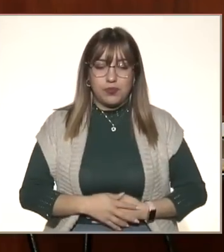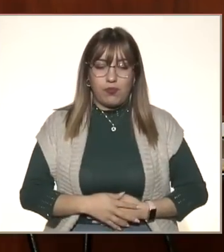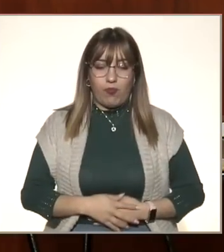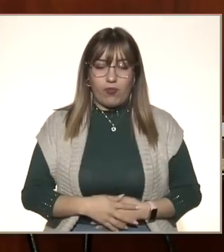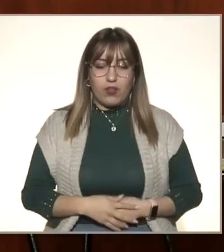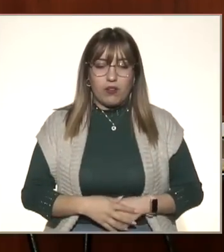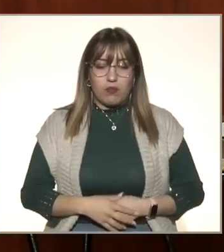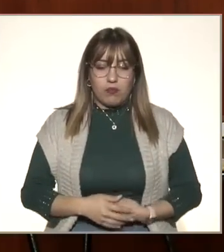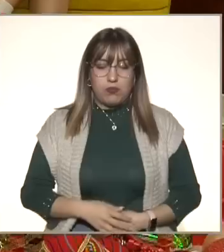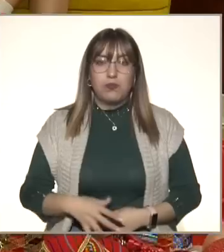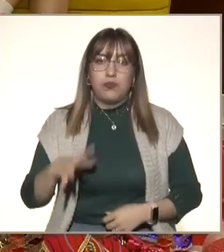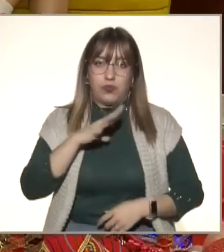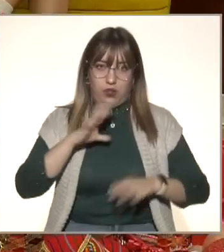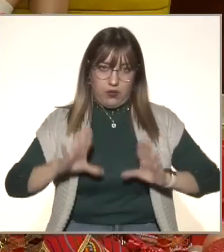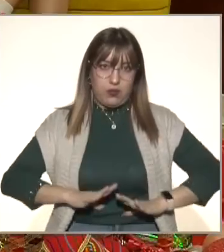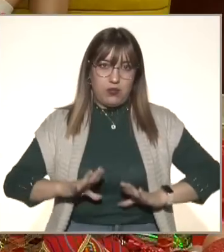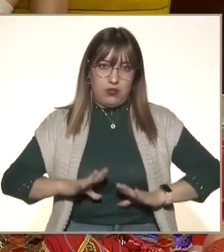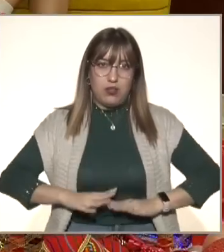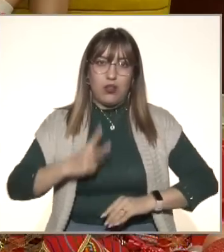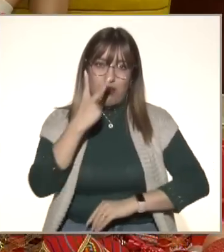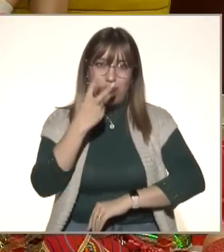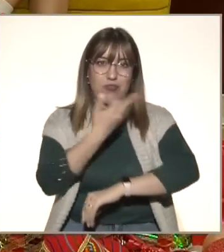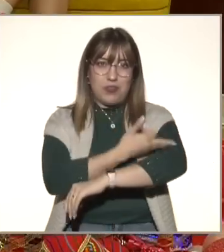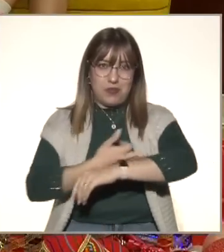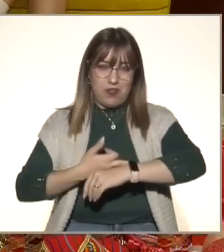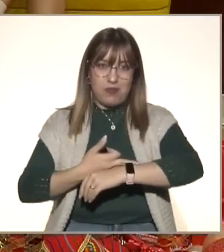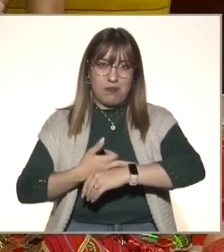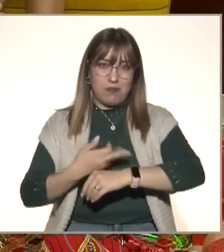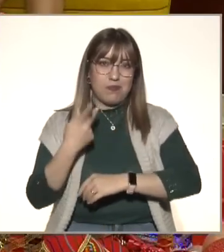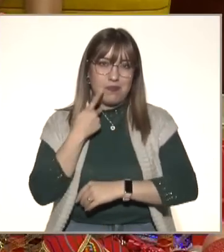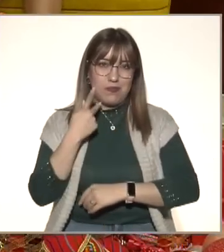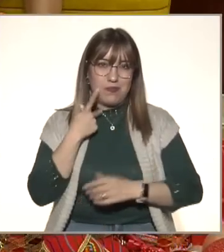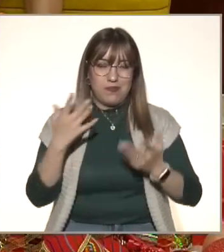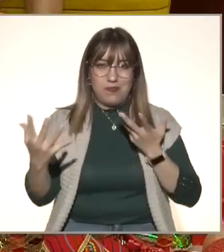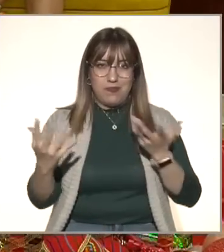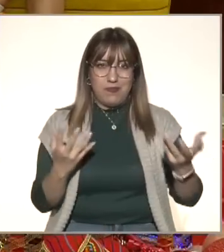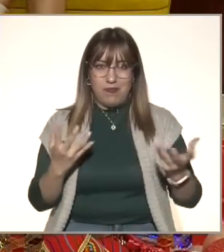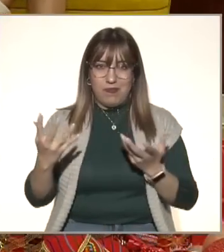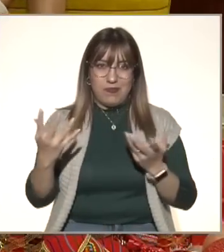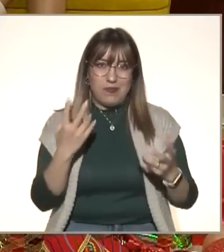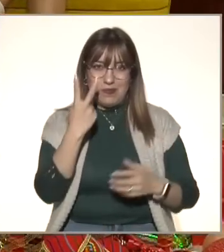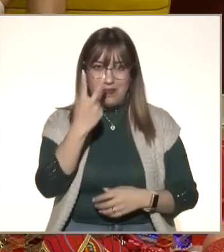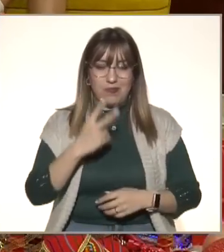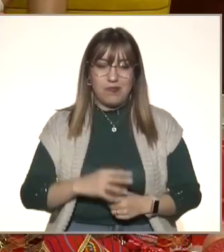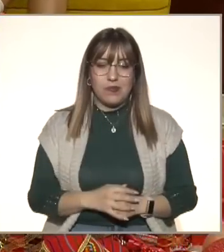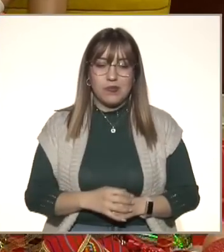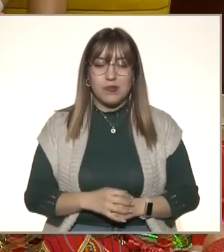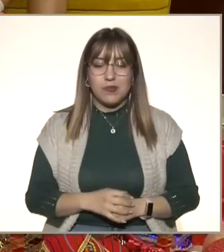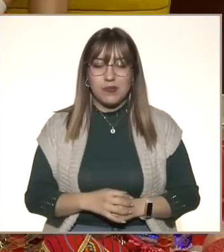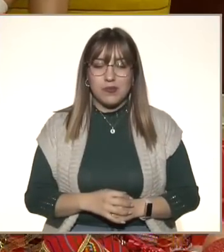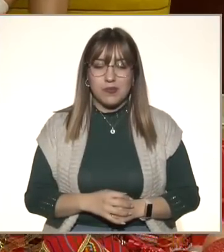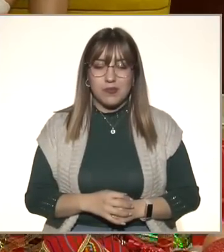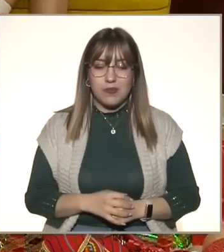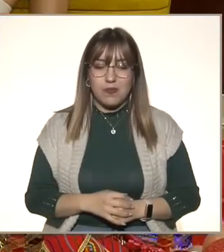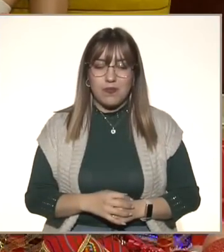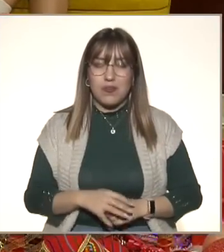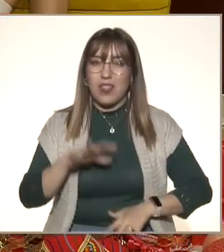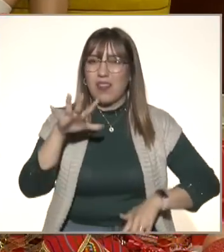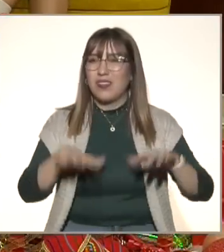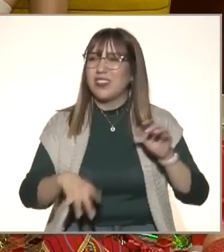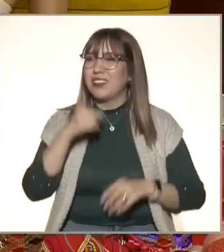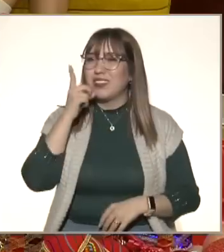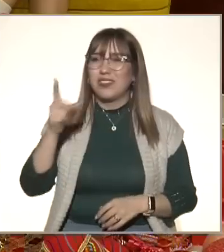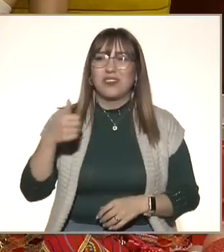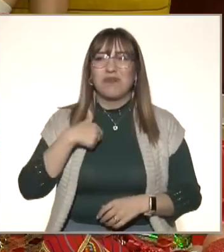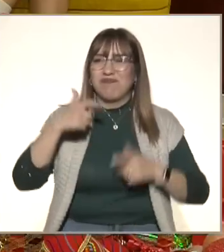haber dos familias políticas, ¿no? La mía, y viceversa. Y luego otro es decir, bueno, cuando decimos yo no la